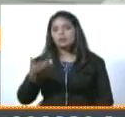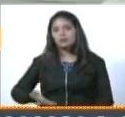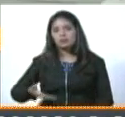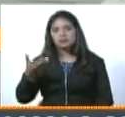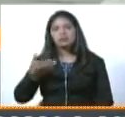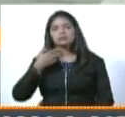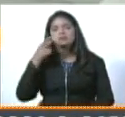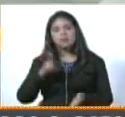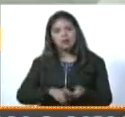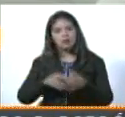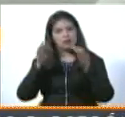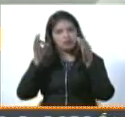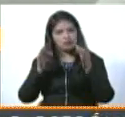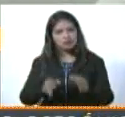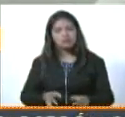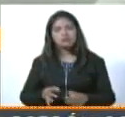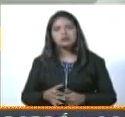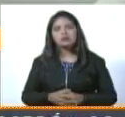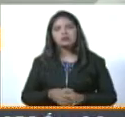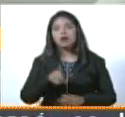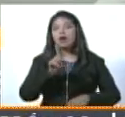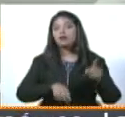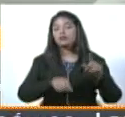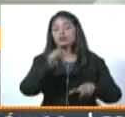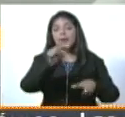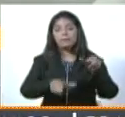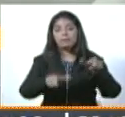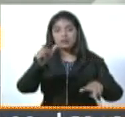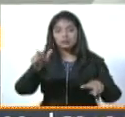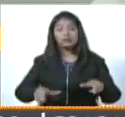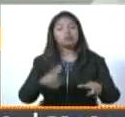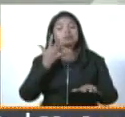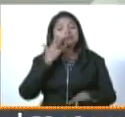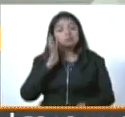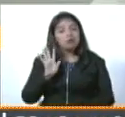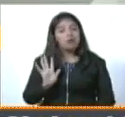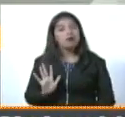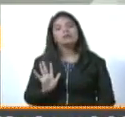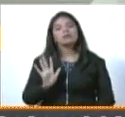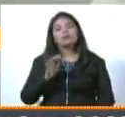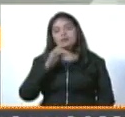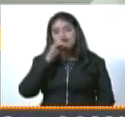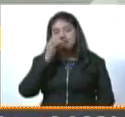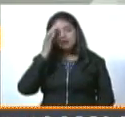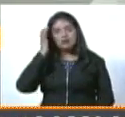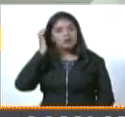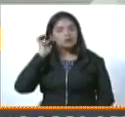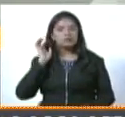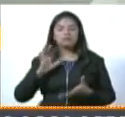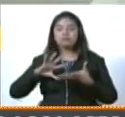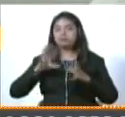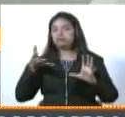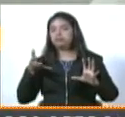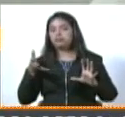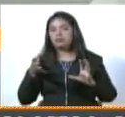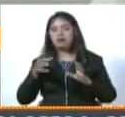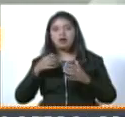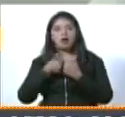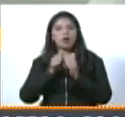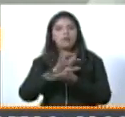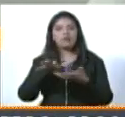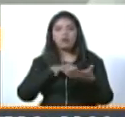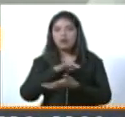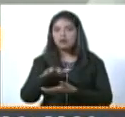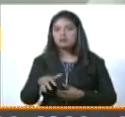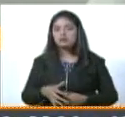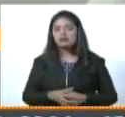para garantizar que aquellas personas que pretendan pues de alguna manera alterar o instigar a la violencia